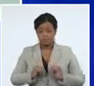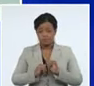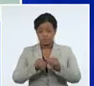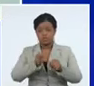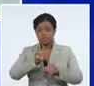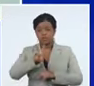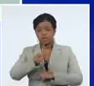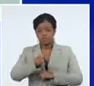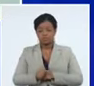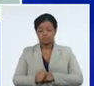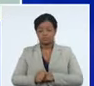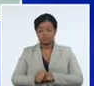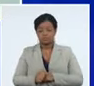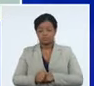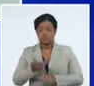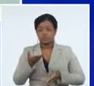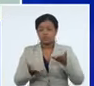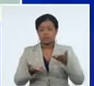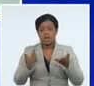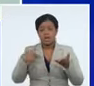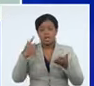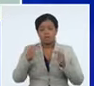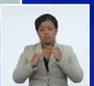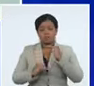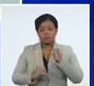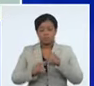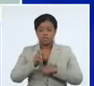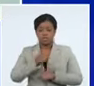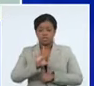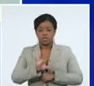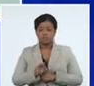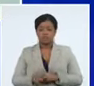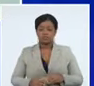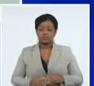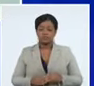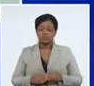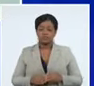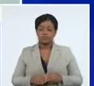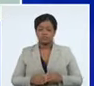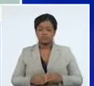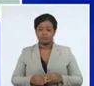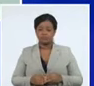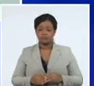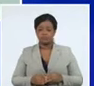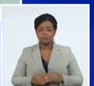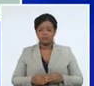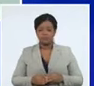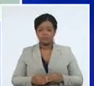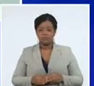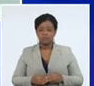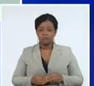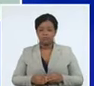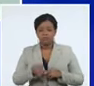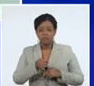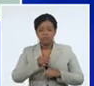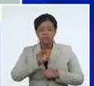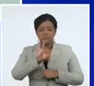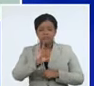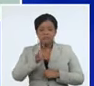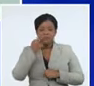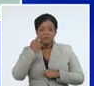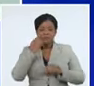autóctonos, 28 menos que los reportados en el día anterior en 8 de sus 11 municipios. Revisamos,